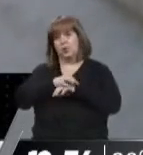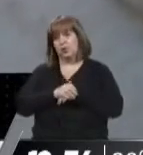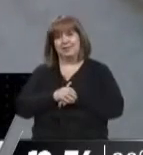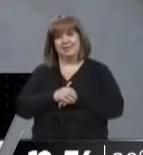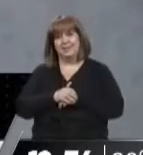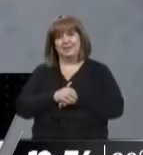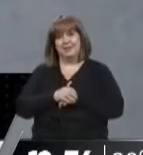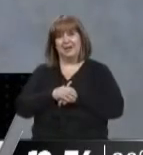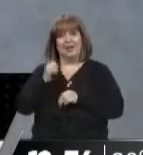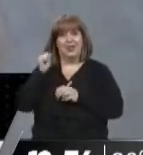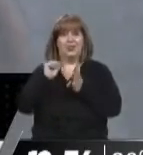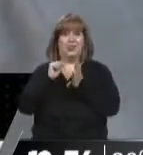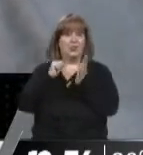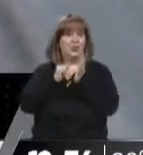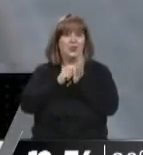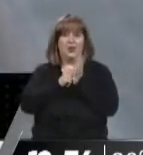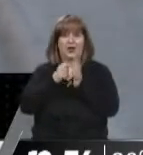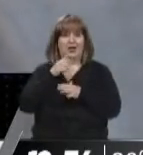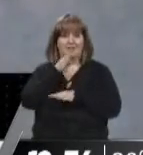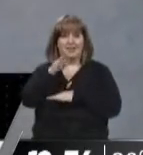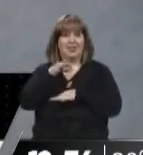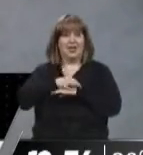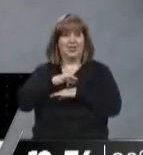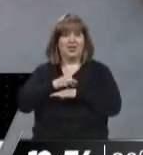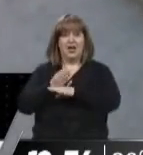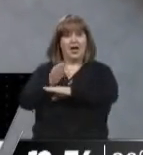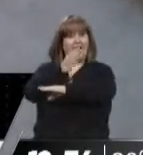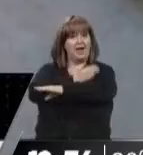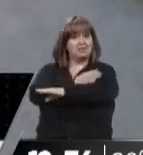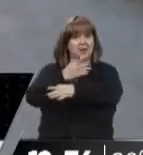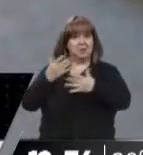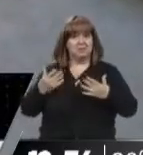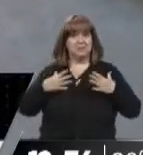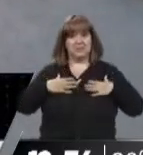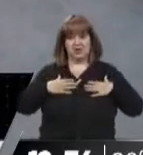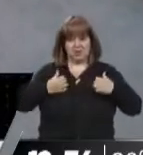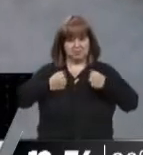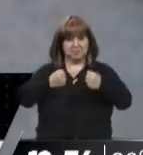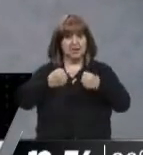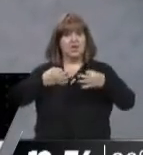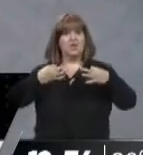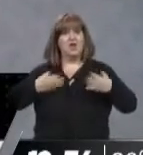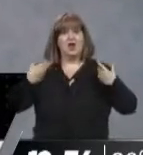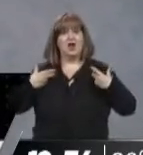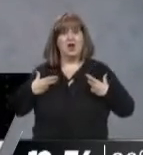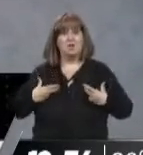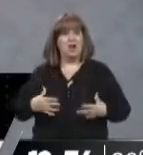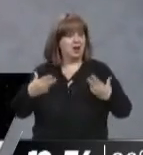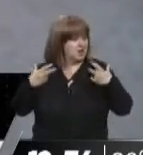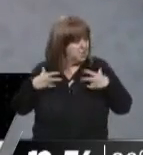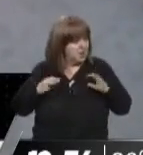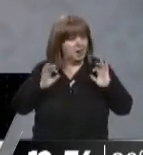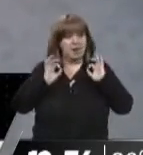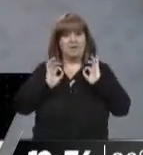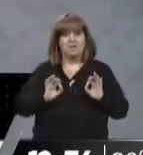eso, salud normal y demás. Perfecto. O sea, una persona que andaba mucho para todos lados y demás. Perfecto, normal.